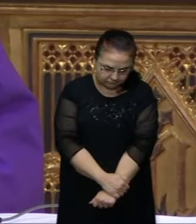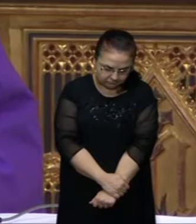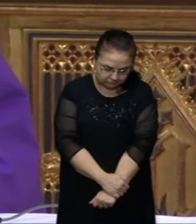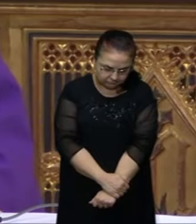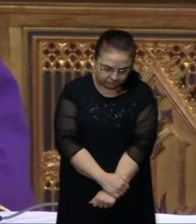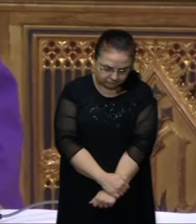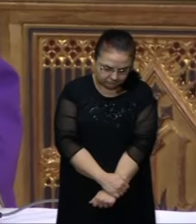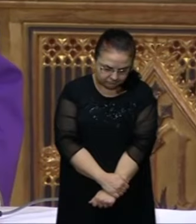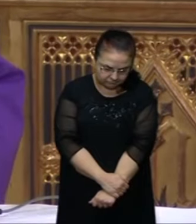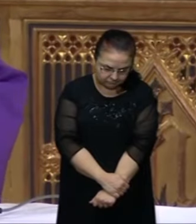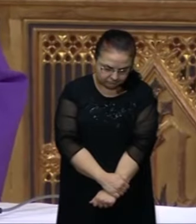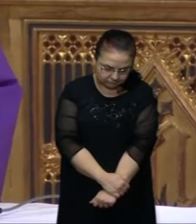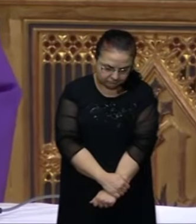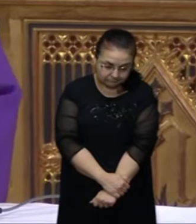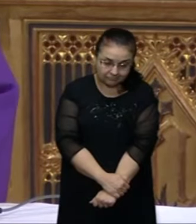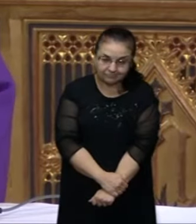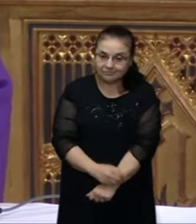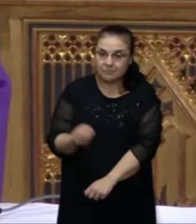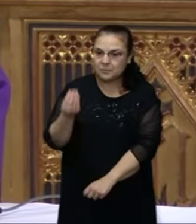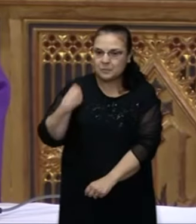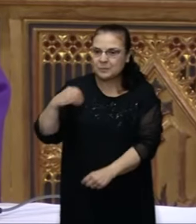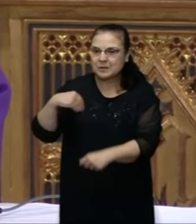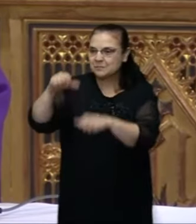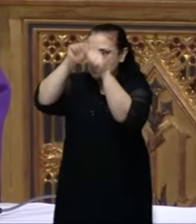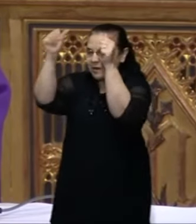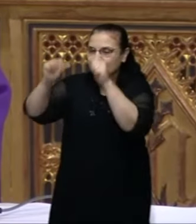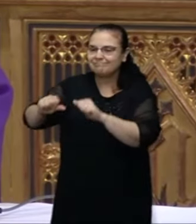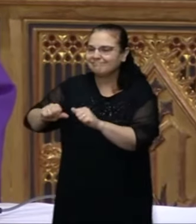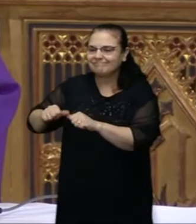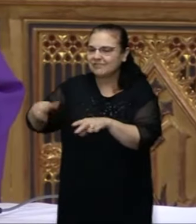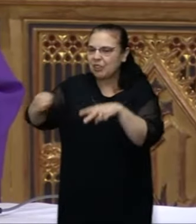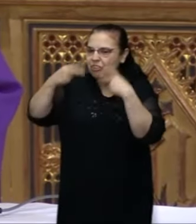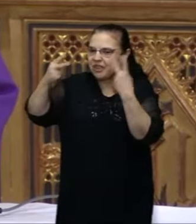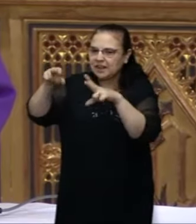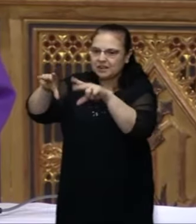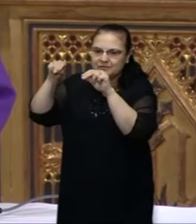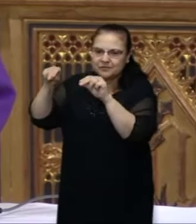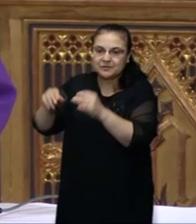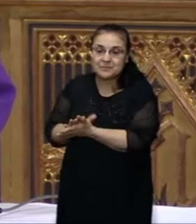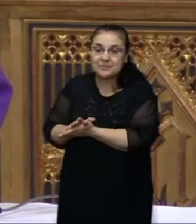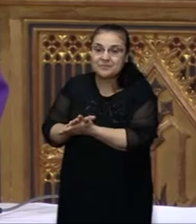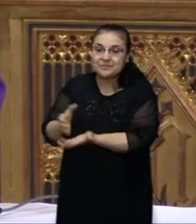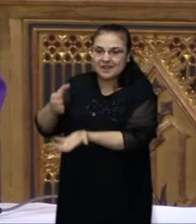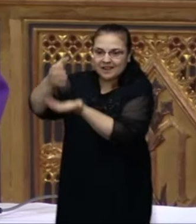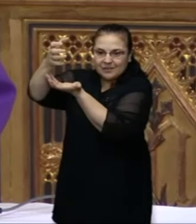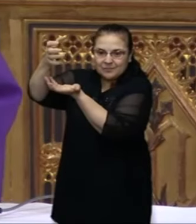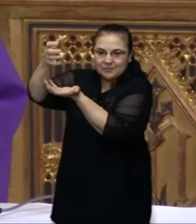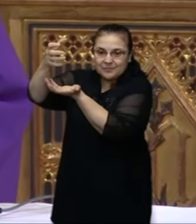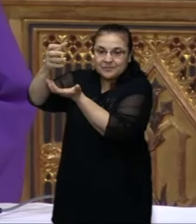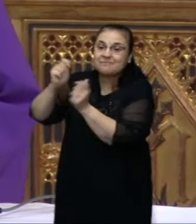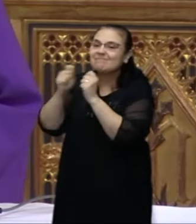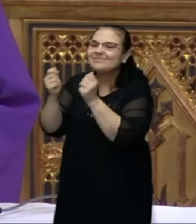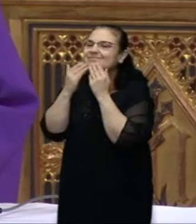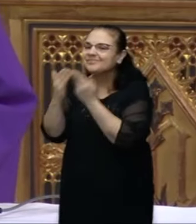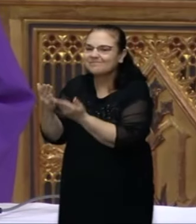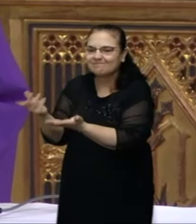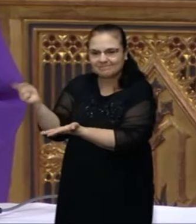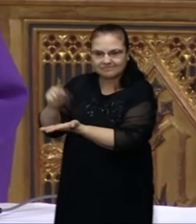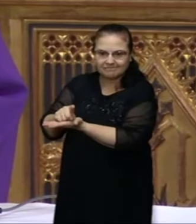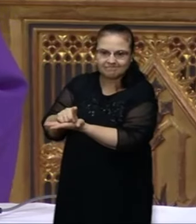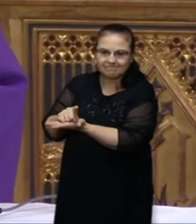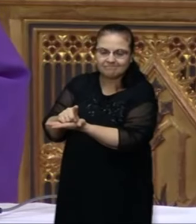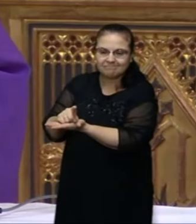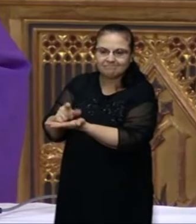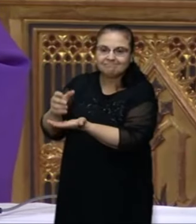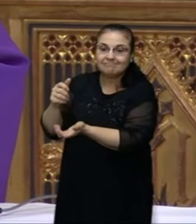Del mismo modo, acabada la cena, tomó el cáliz, y dándote gracias de nuevo,